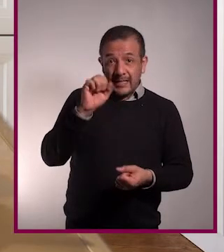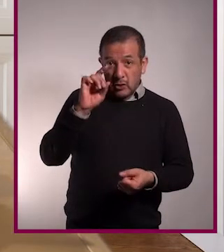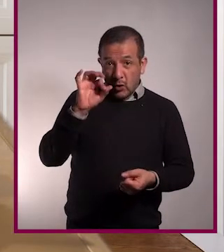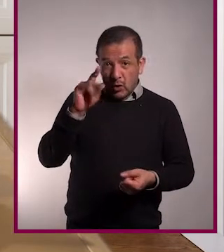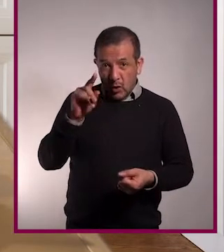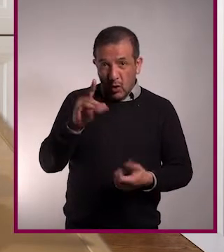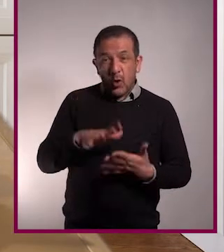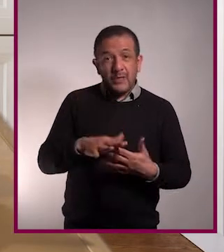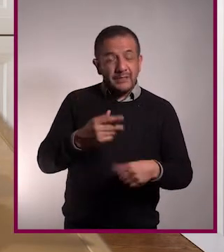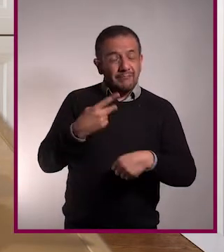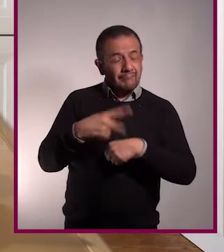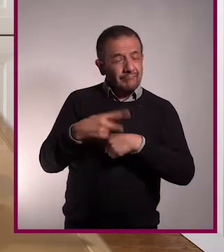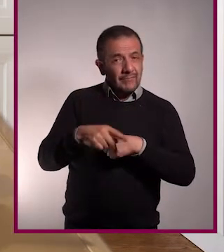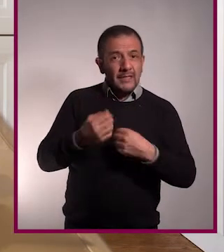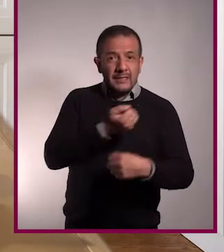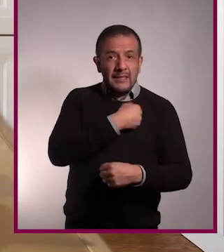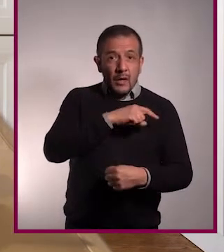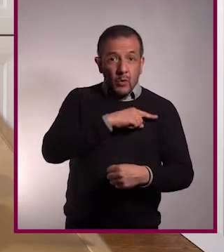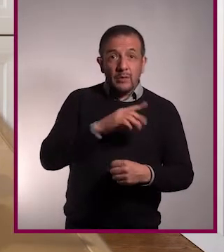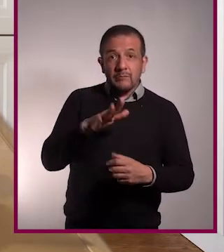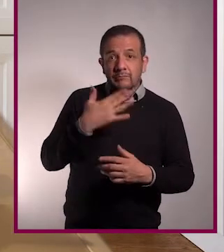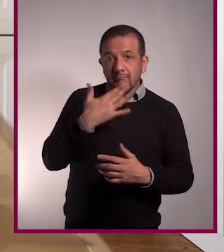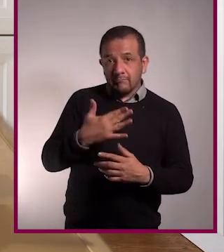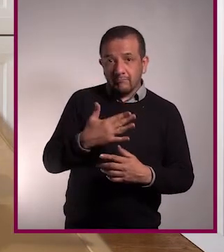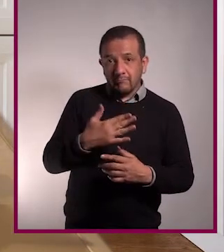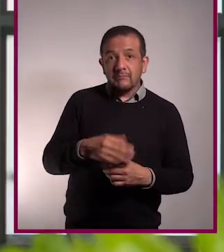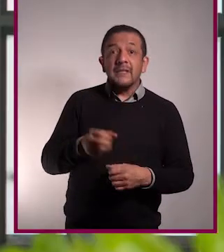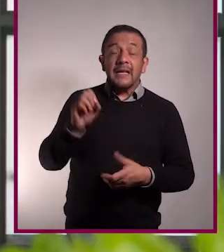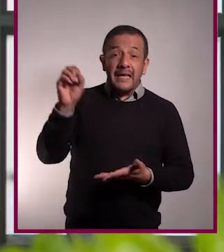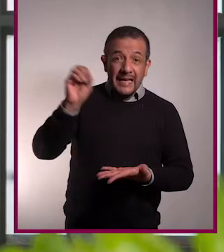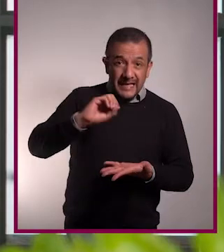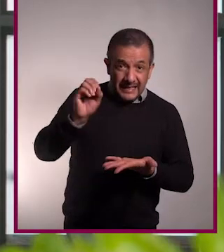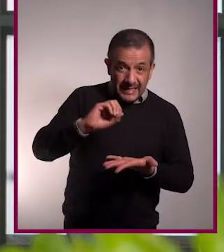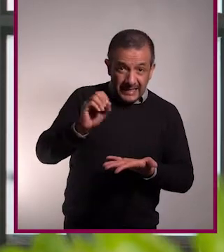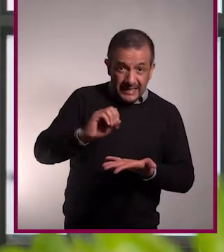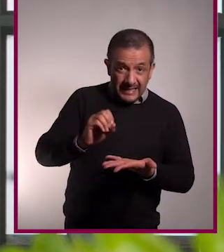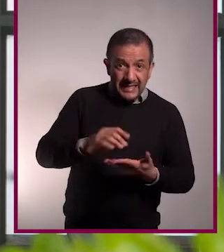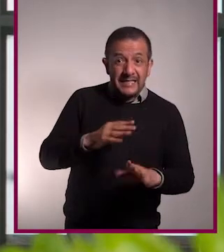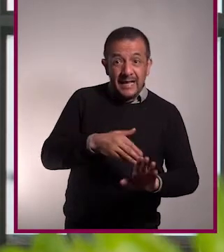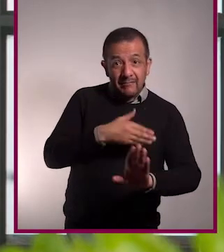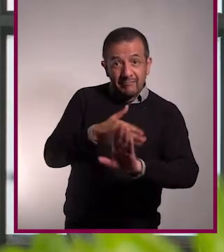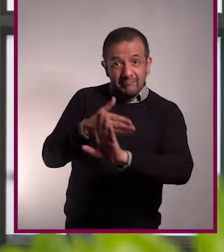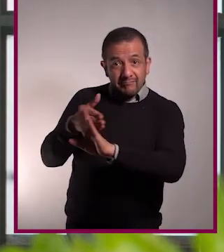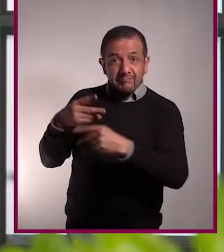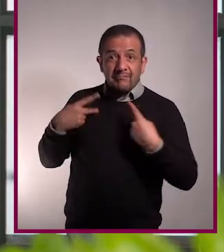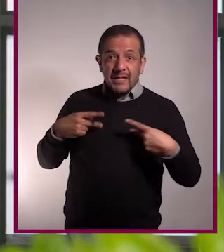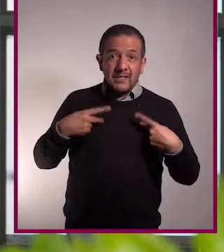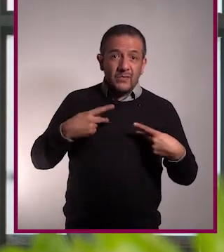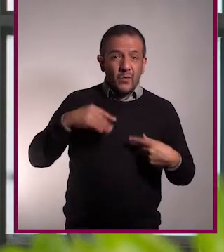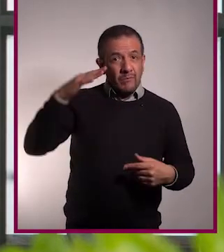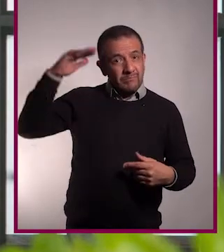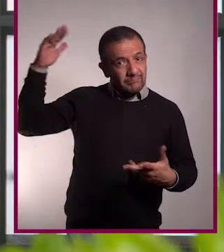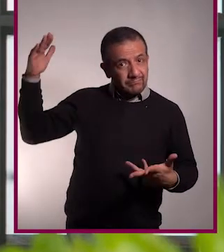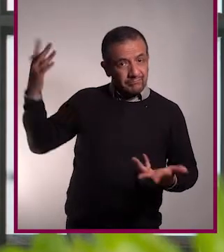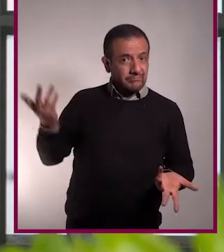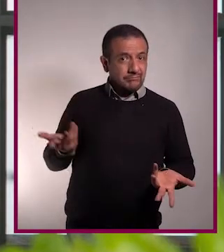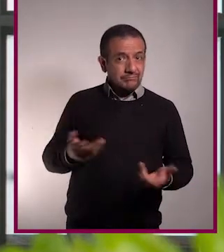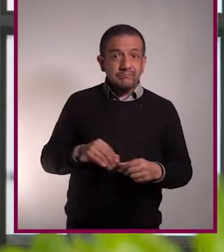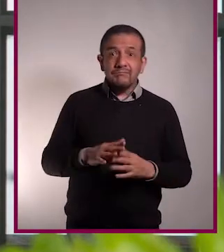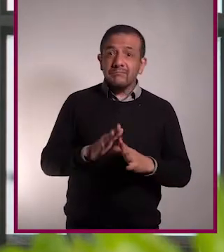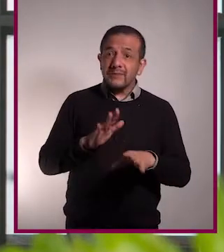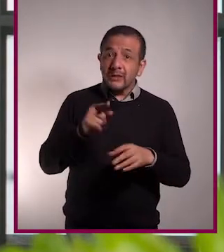que es uno de los componentes de la sal, es un grave problema de salud. De acuerdo con el Instituto Nacional de Salud Pública, afecta entre el 20